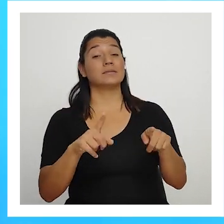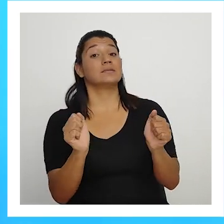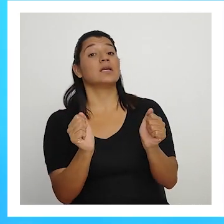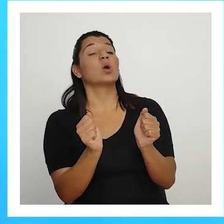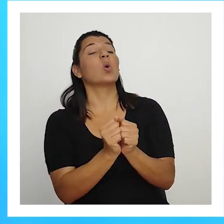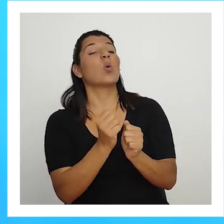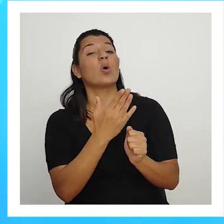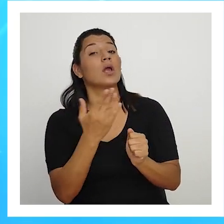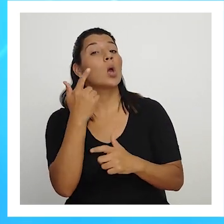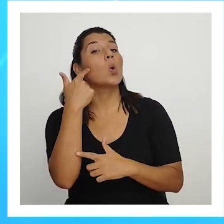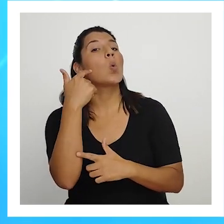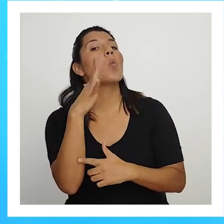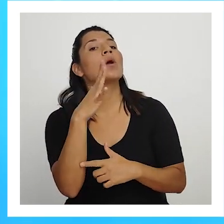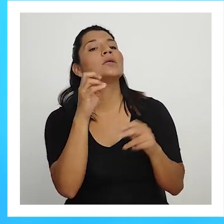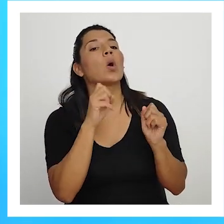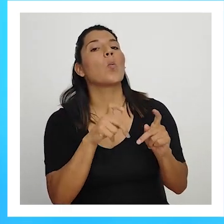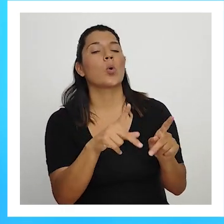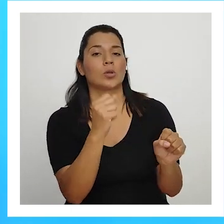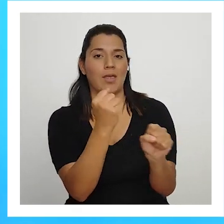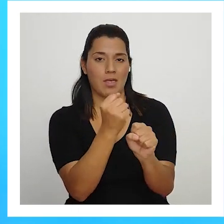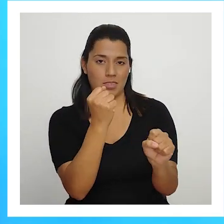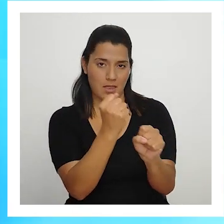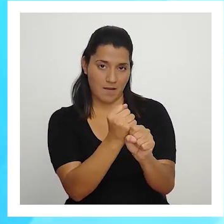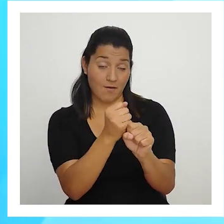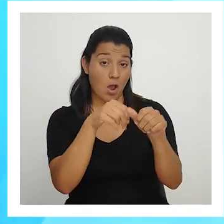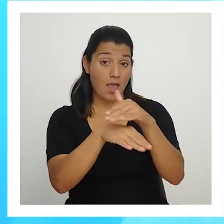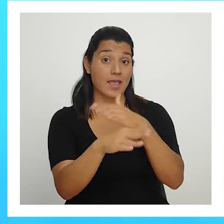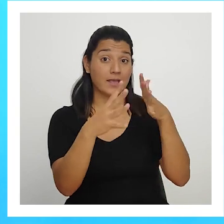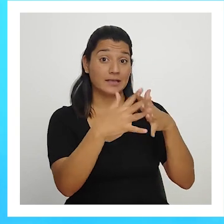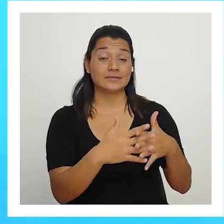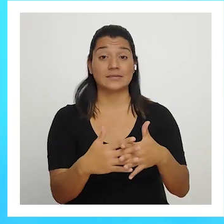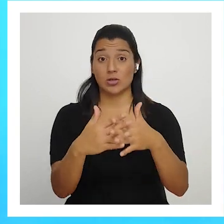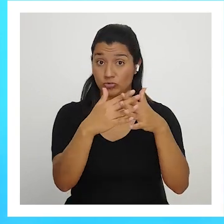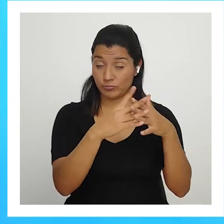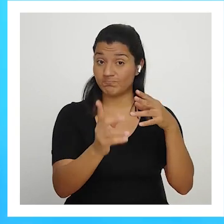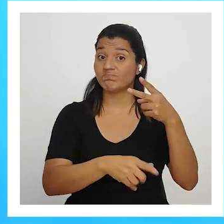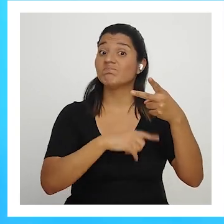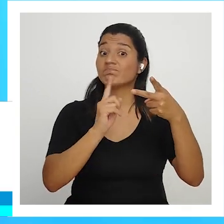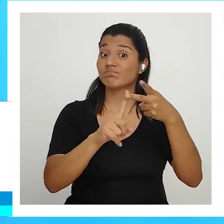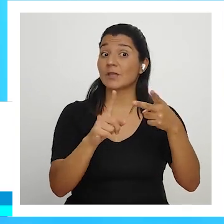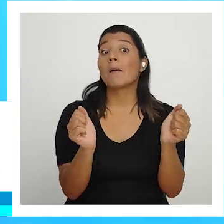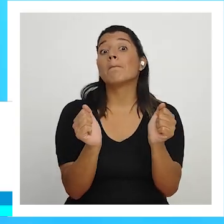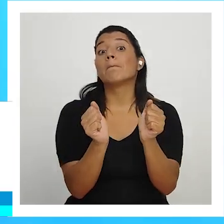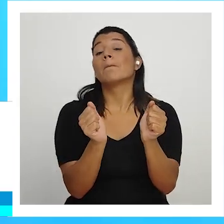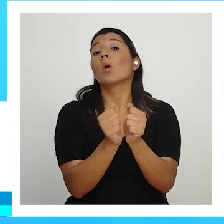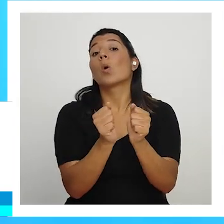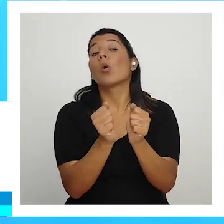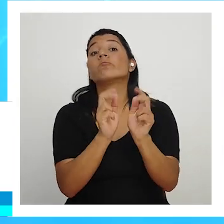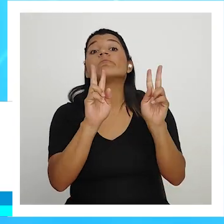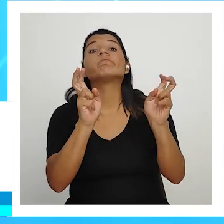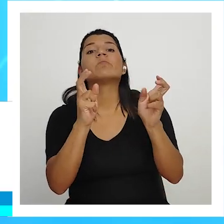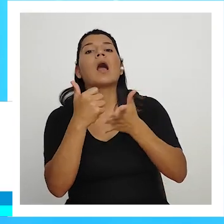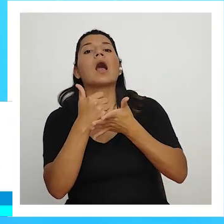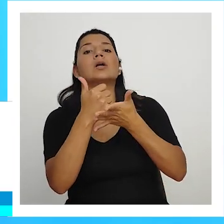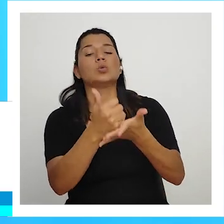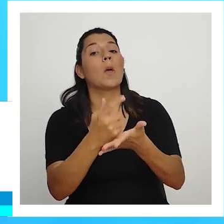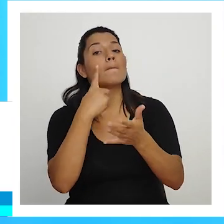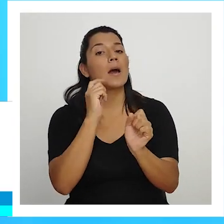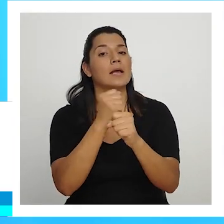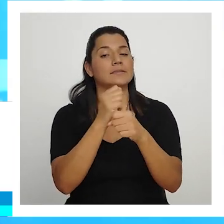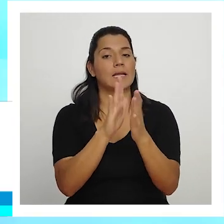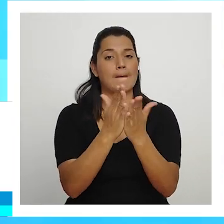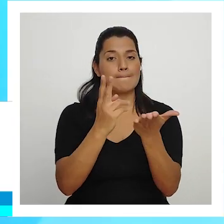ofertas laborales de trabajo en Estados Unidos, incluso también la preparación de visas de trabajo para